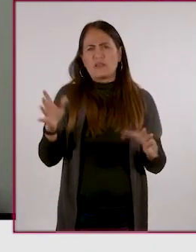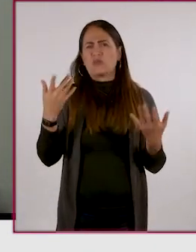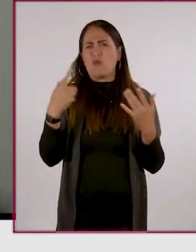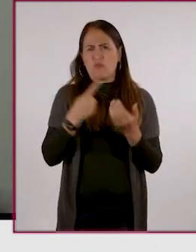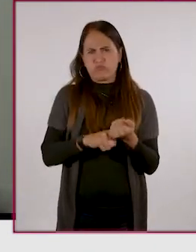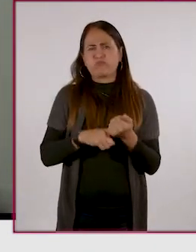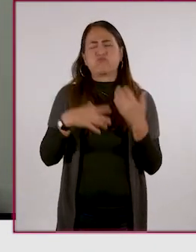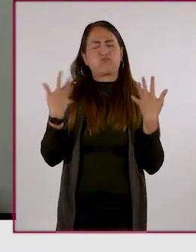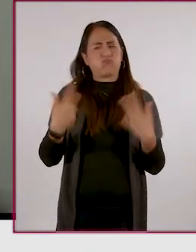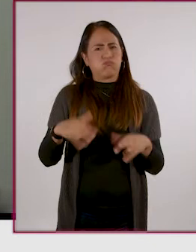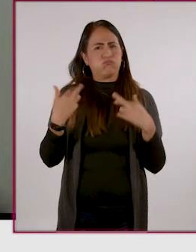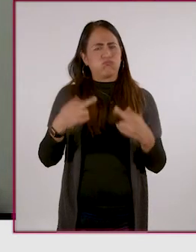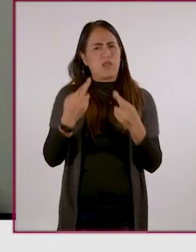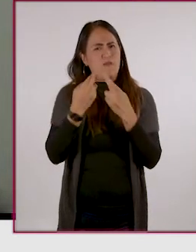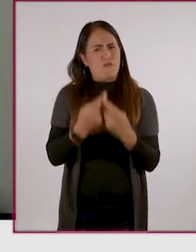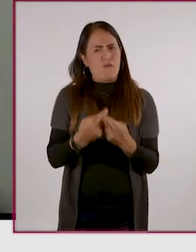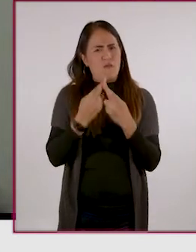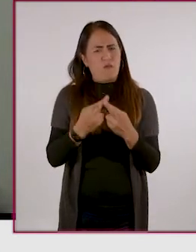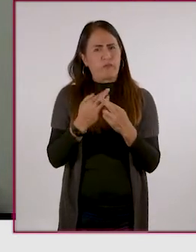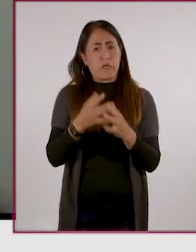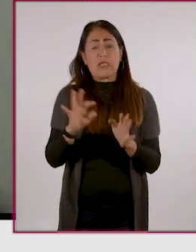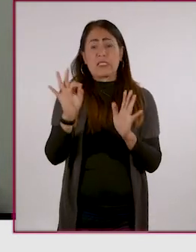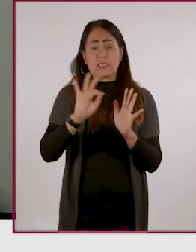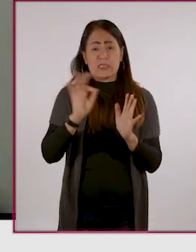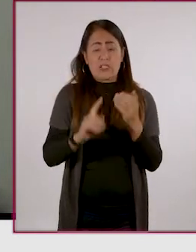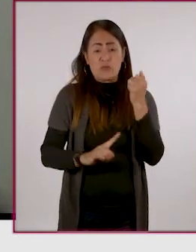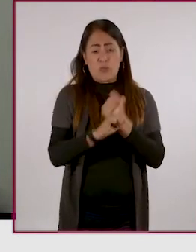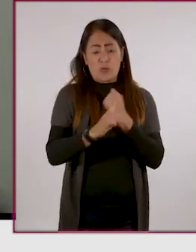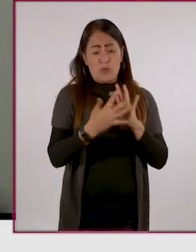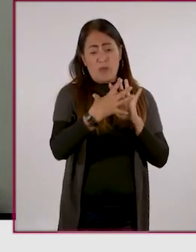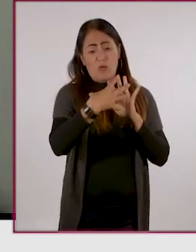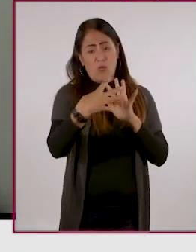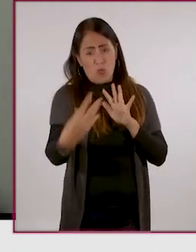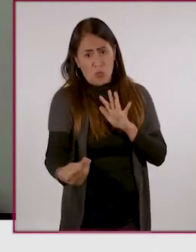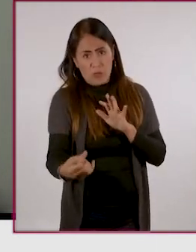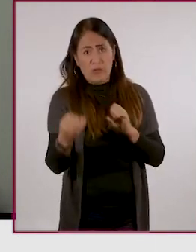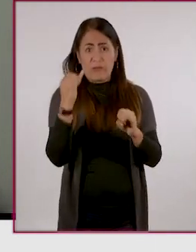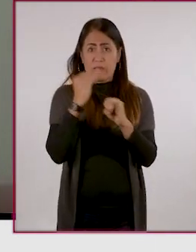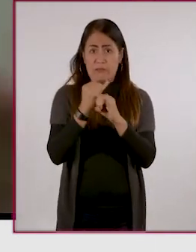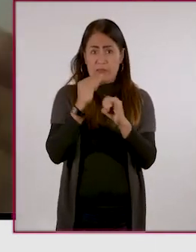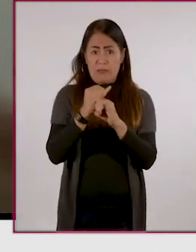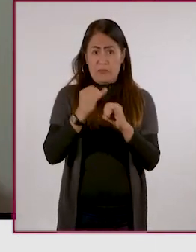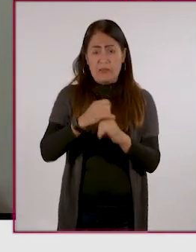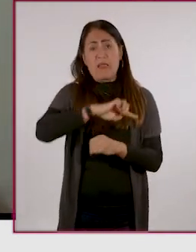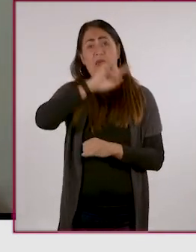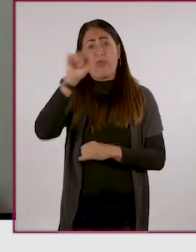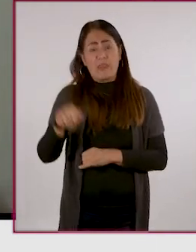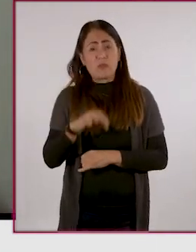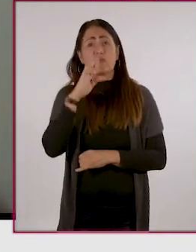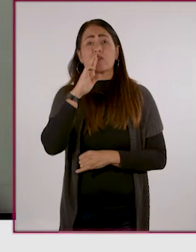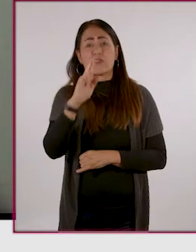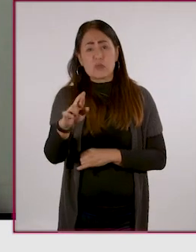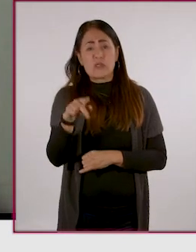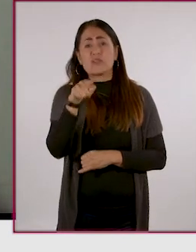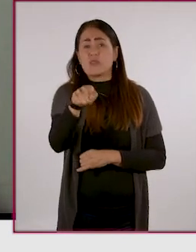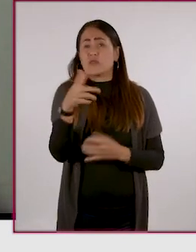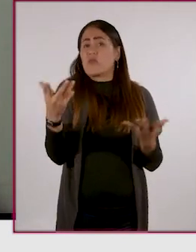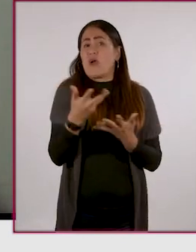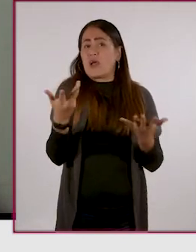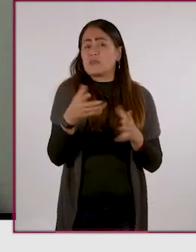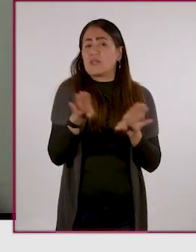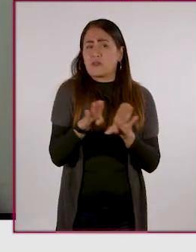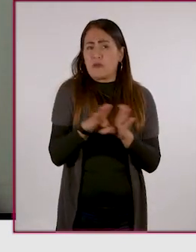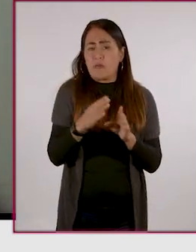un problema, incluso copias el problema que tienes, lo pones en Internet y hay una infinidad de respuestas que te dicen cómo solucionarlos,